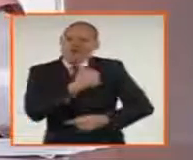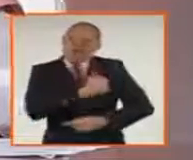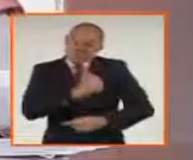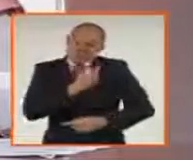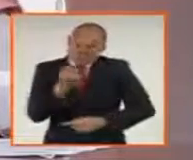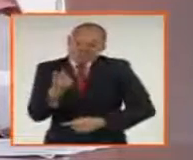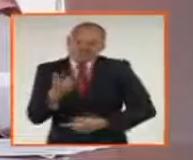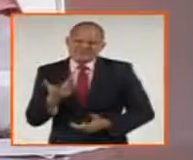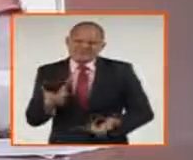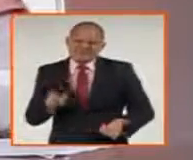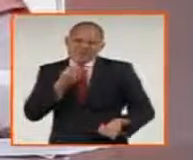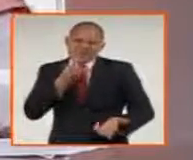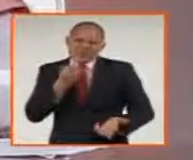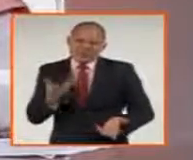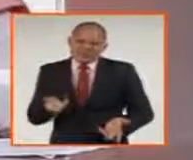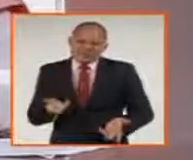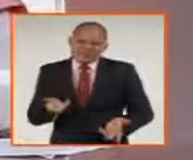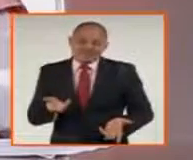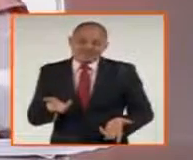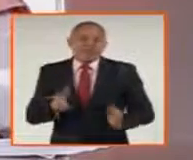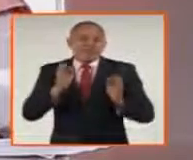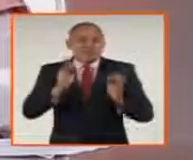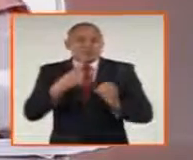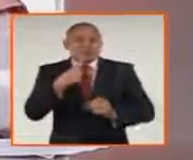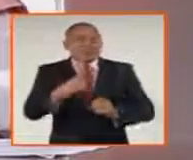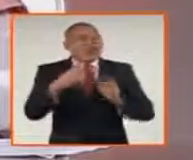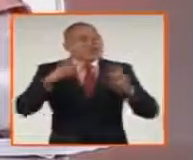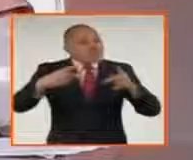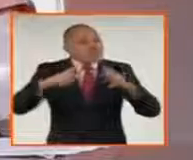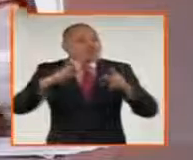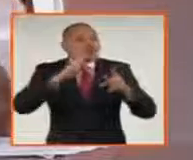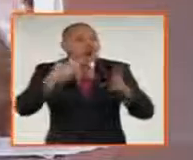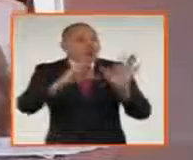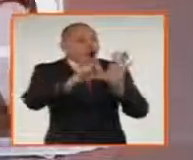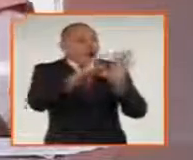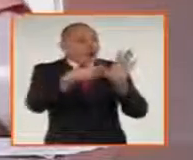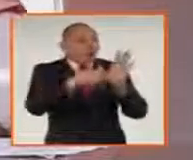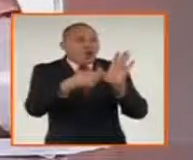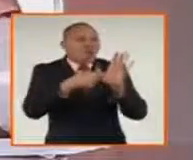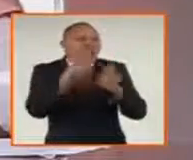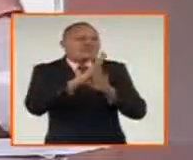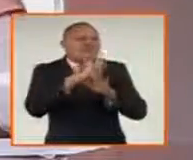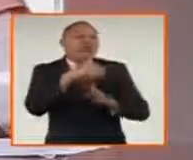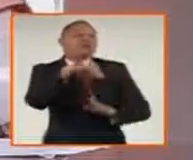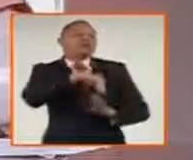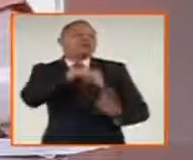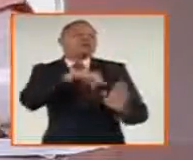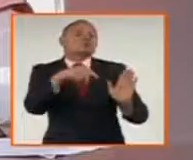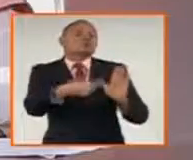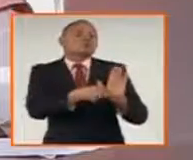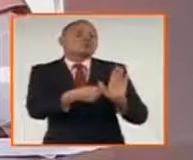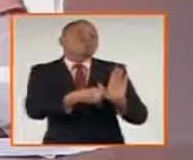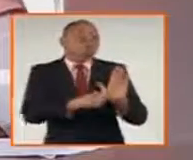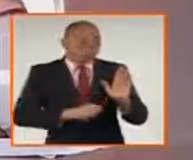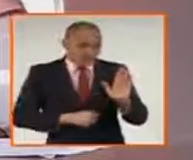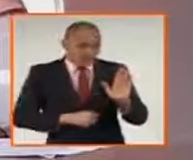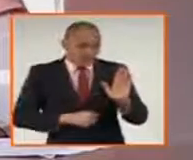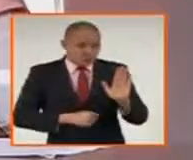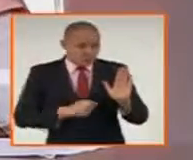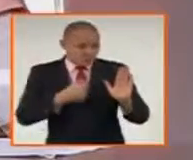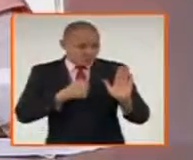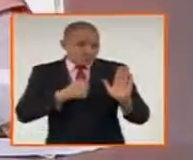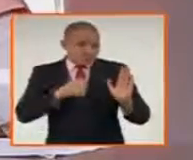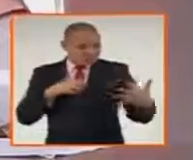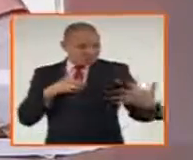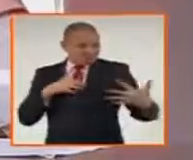una consigna, no es un lema, no es un eslogan para darle publicidad, ni mucho menos. Es que